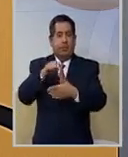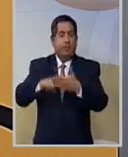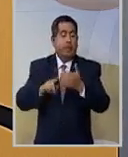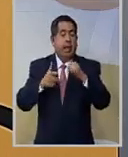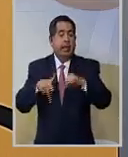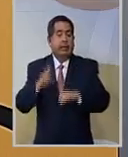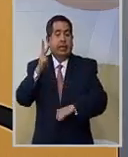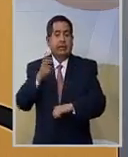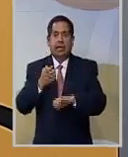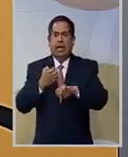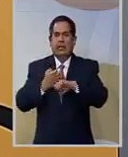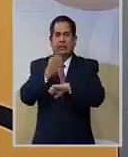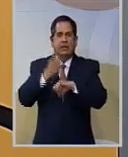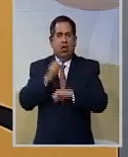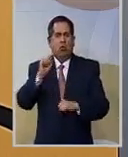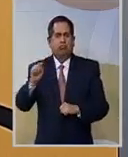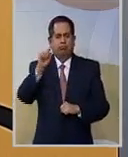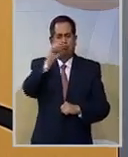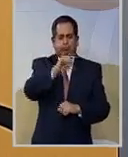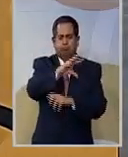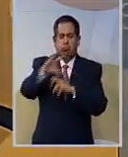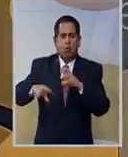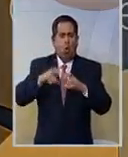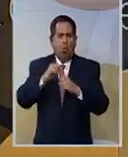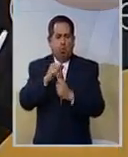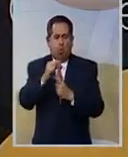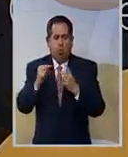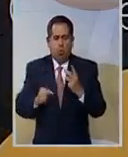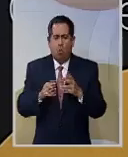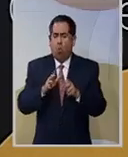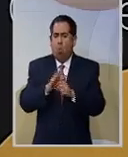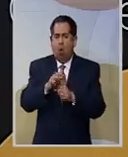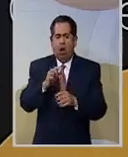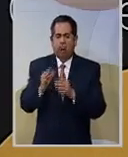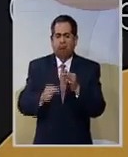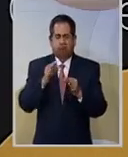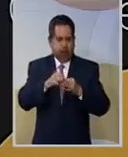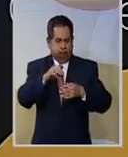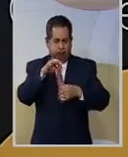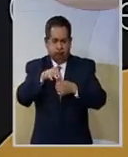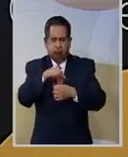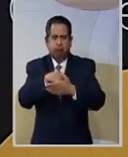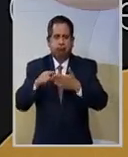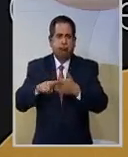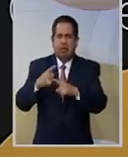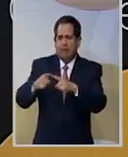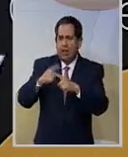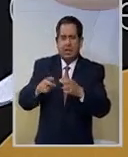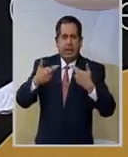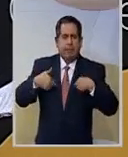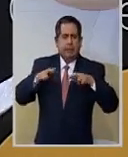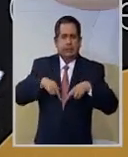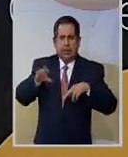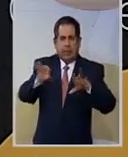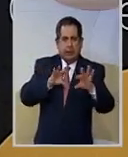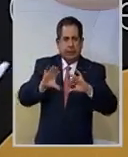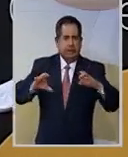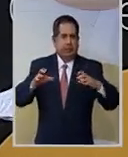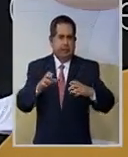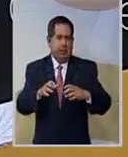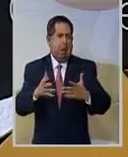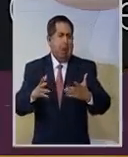13 entidades federativas en las cuales se lleva a cabo la elección de representantes populares. Entre ellos hay que